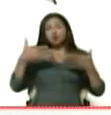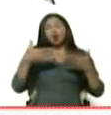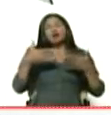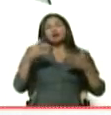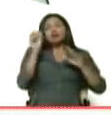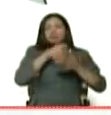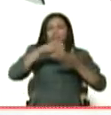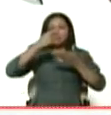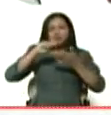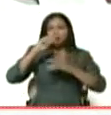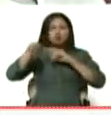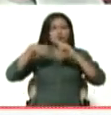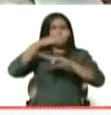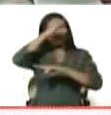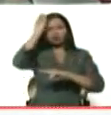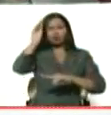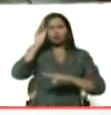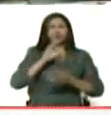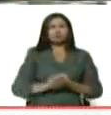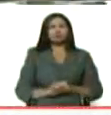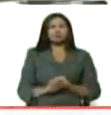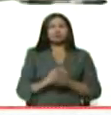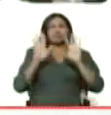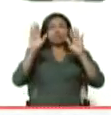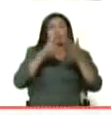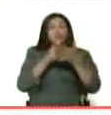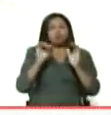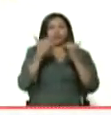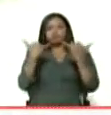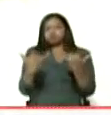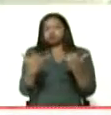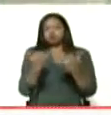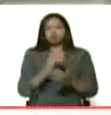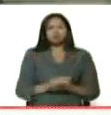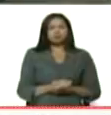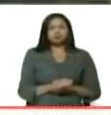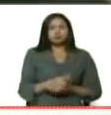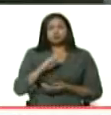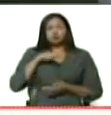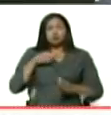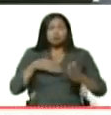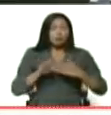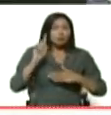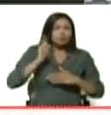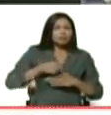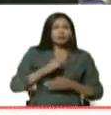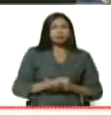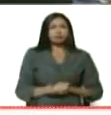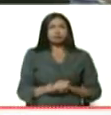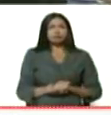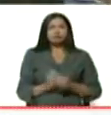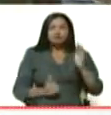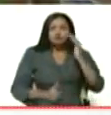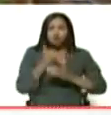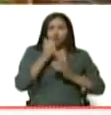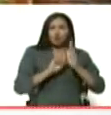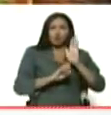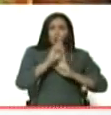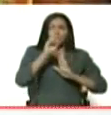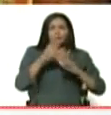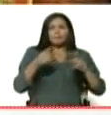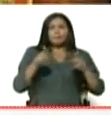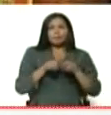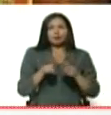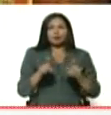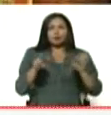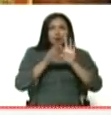no more Trump. 10 millones ya. Y vamos para arriba, y vamos